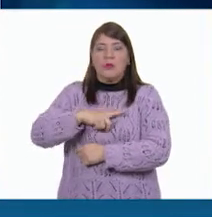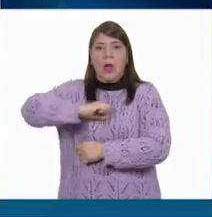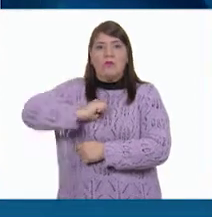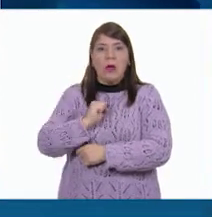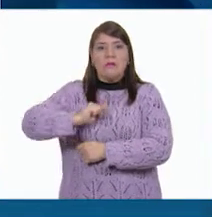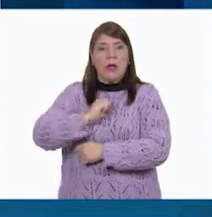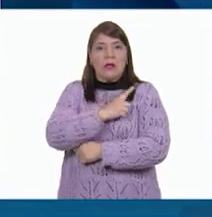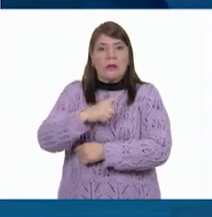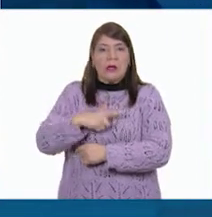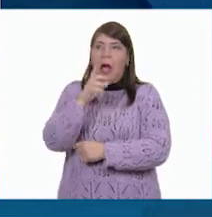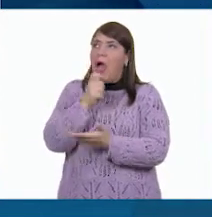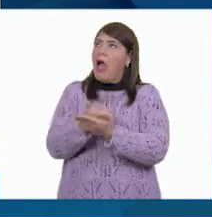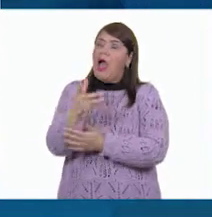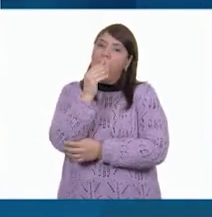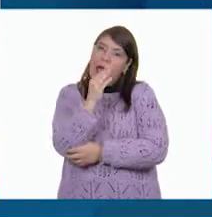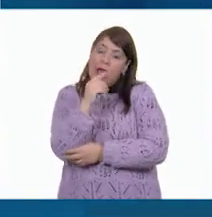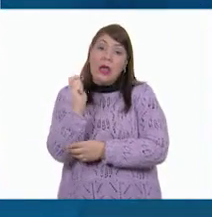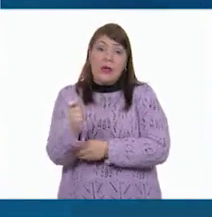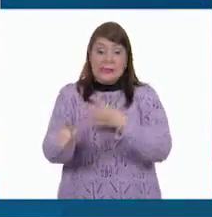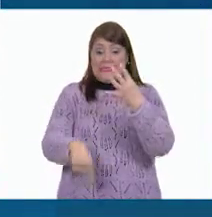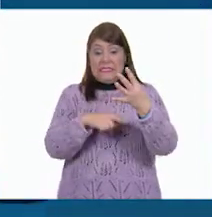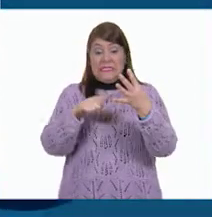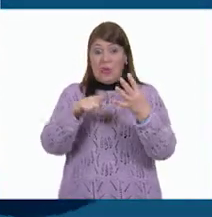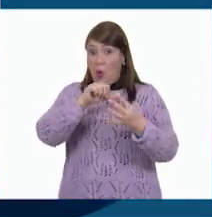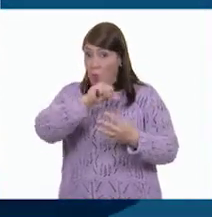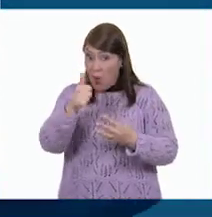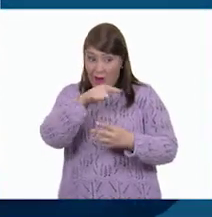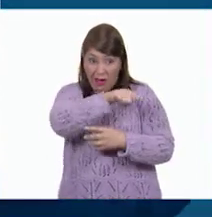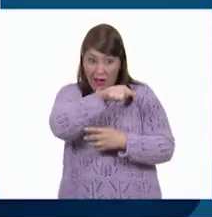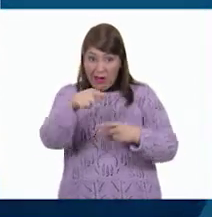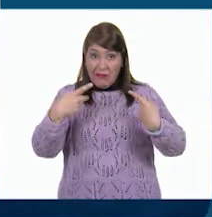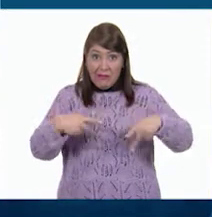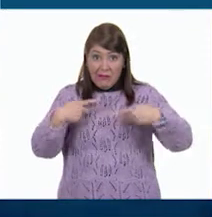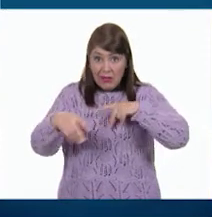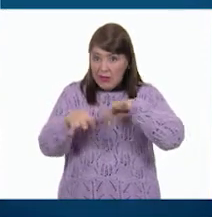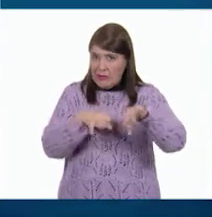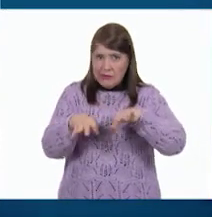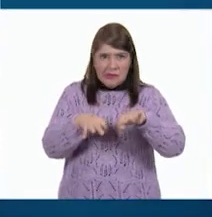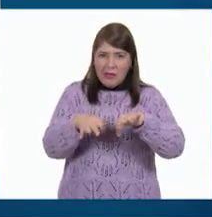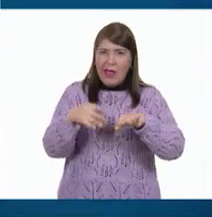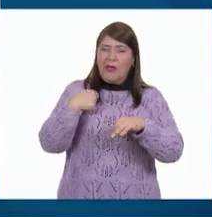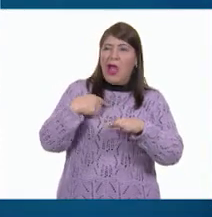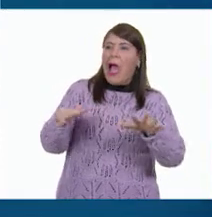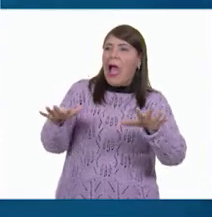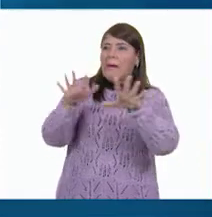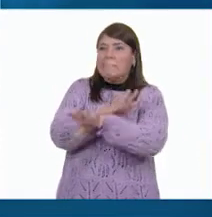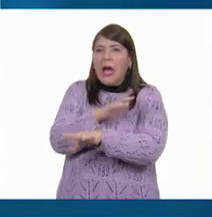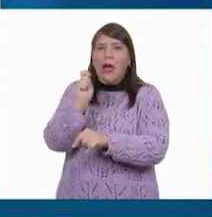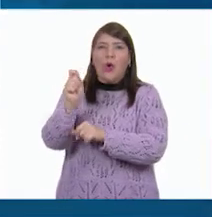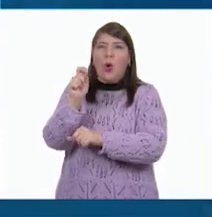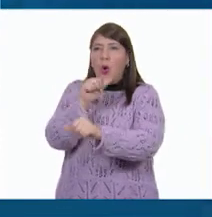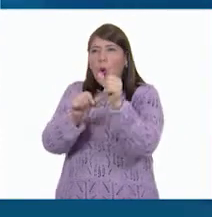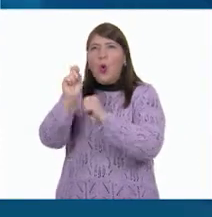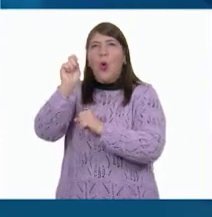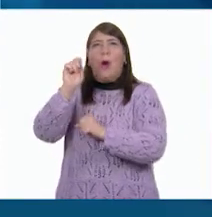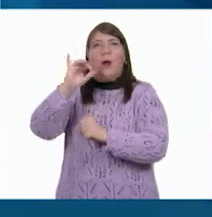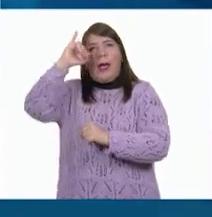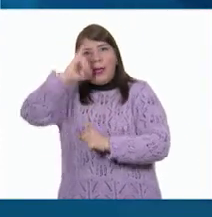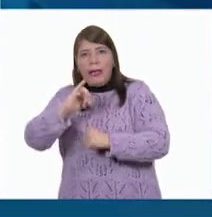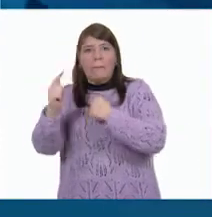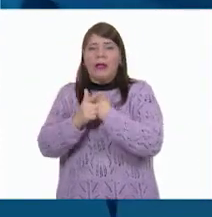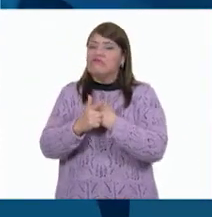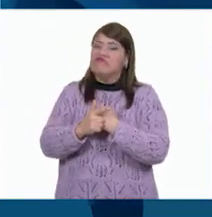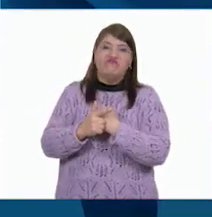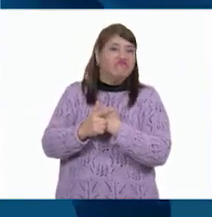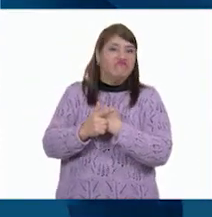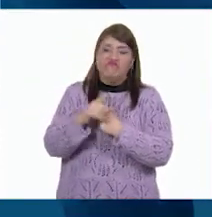cuarta característica de las tiendas de raya es que los trabajadores no podían cambiar de empleador ni tampoco podían renunciar.